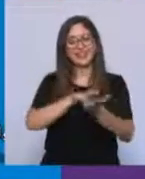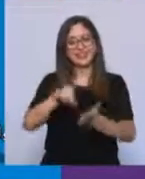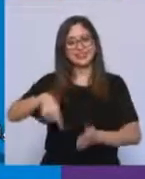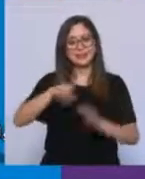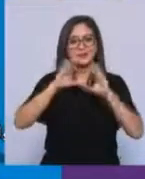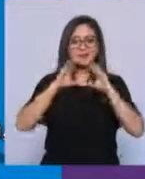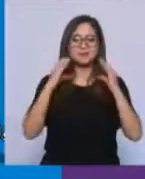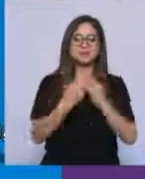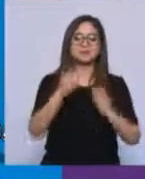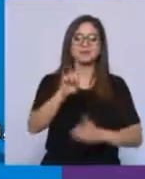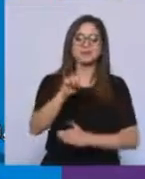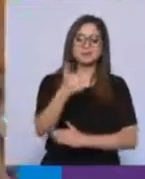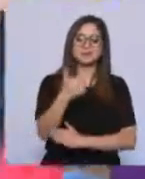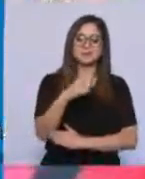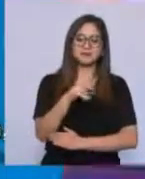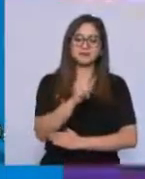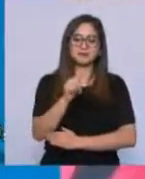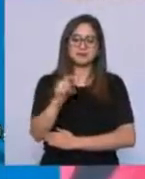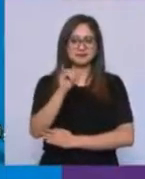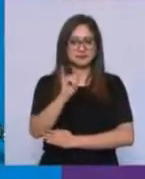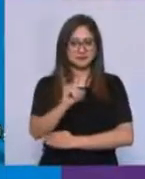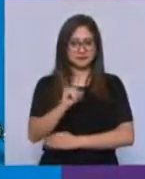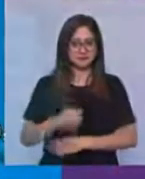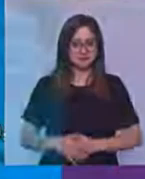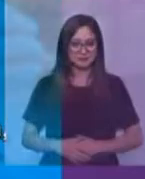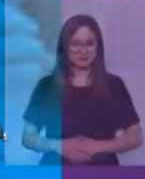de la comunidad LGBTI.